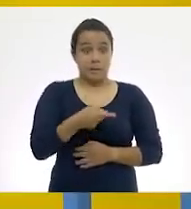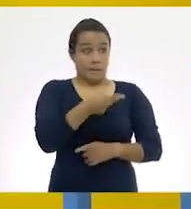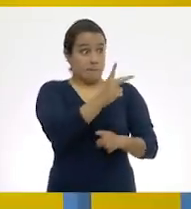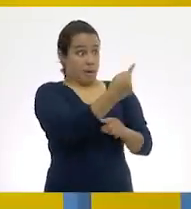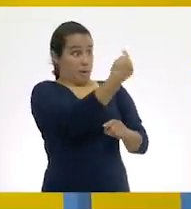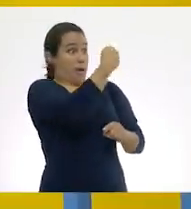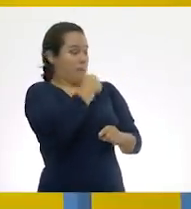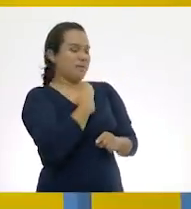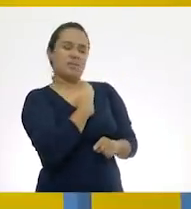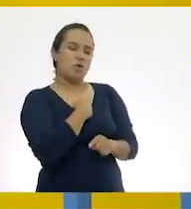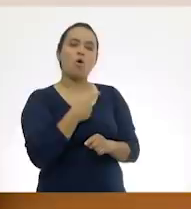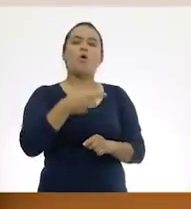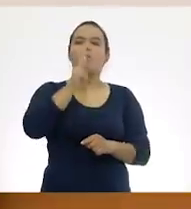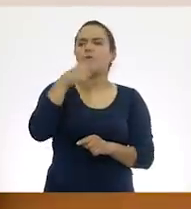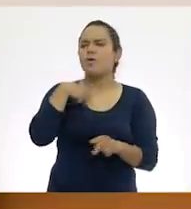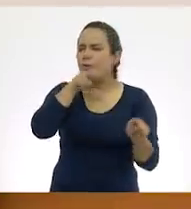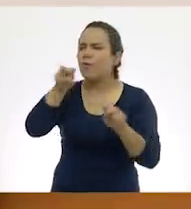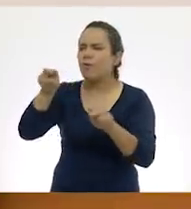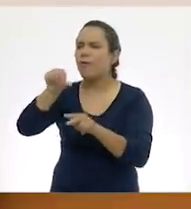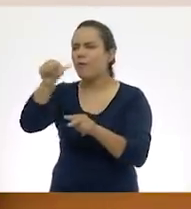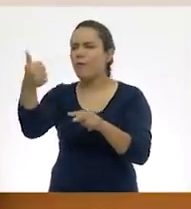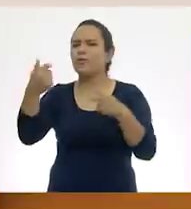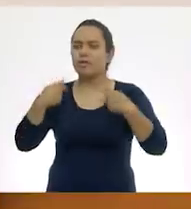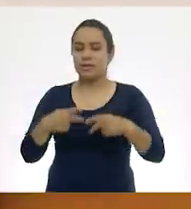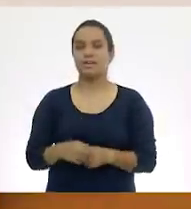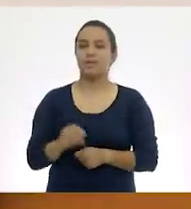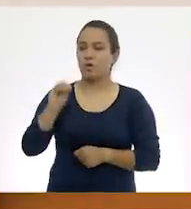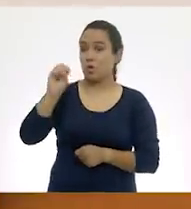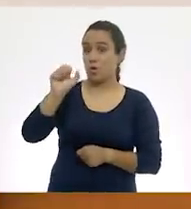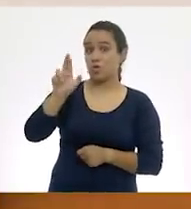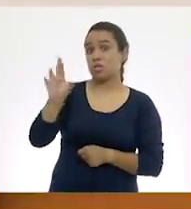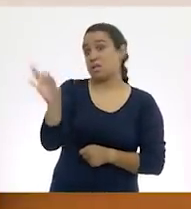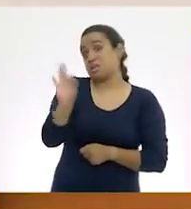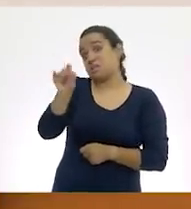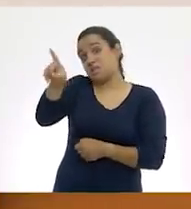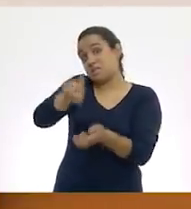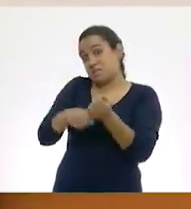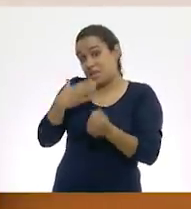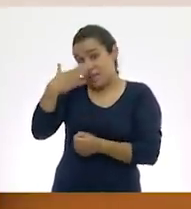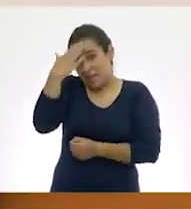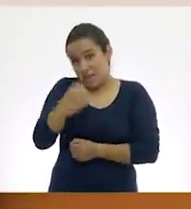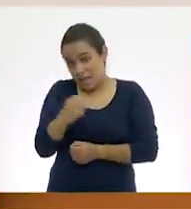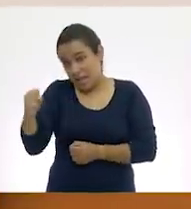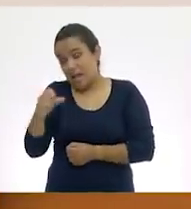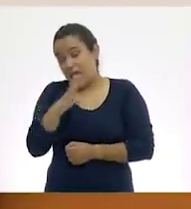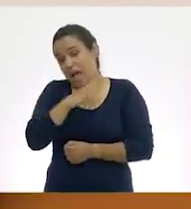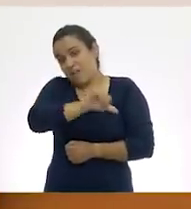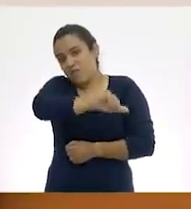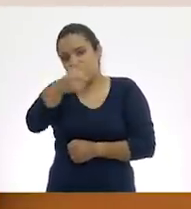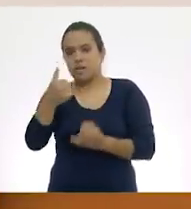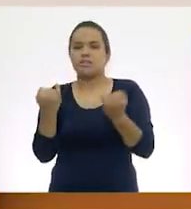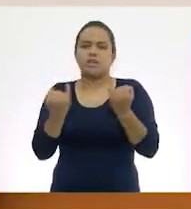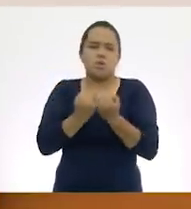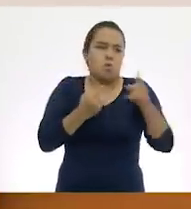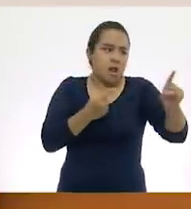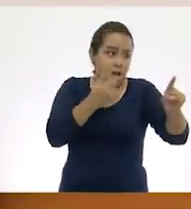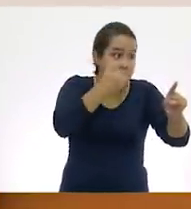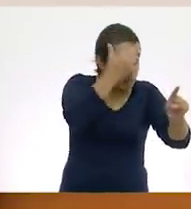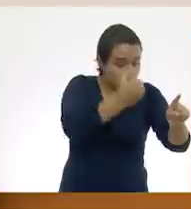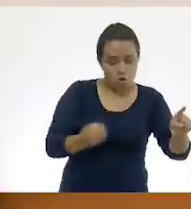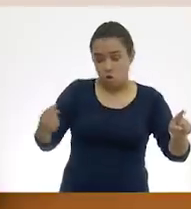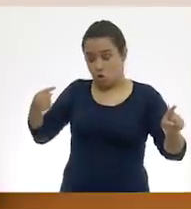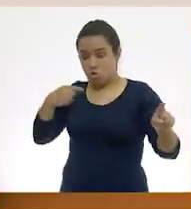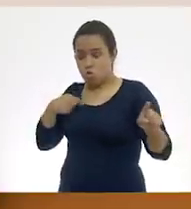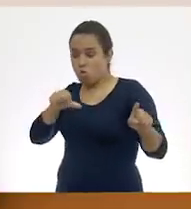pero las he escuchado. Oh, seguramente Oscar es muy bueno para algunas cosas, como otras personas somos buenas para